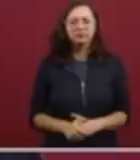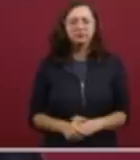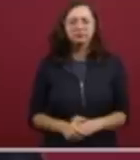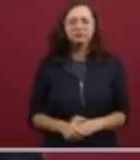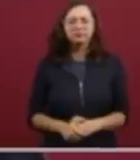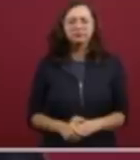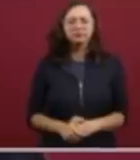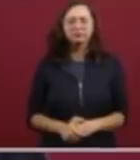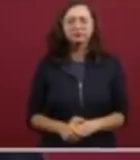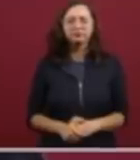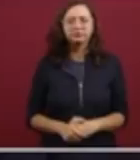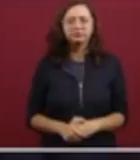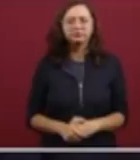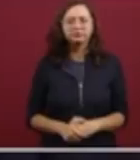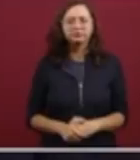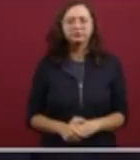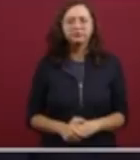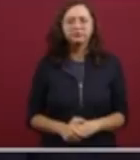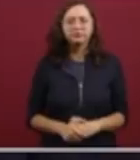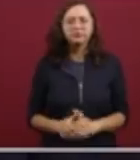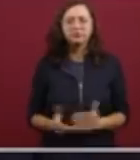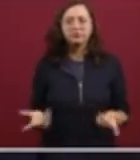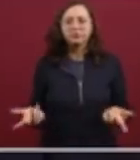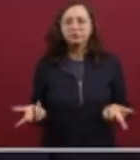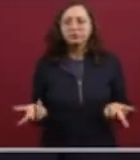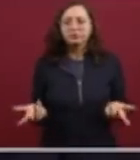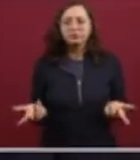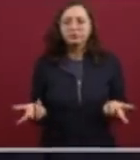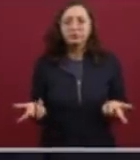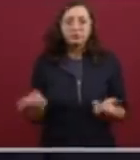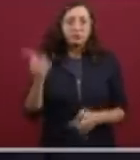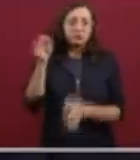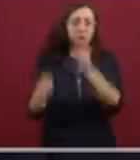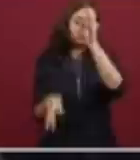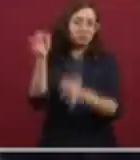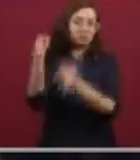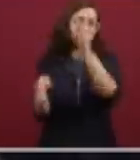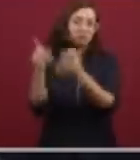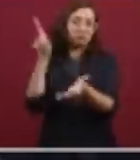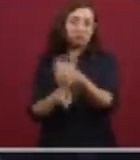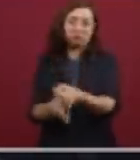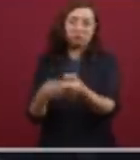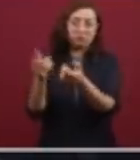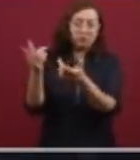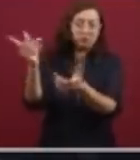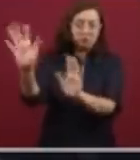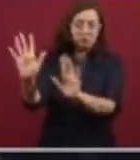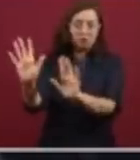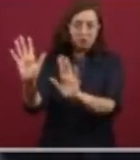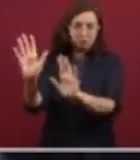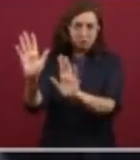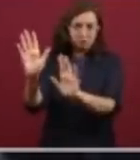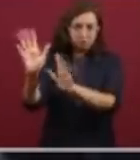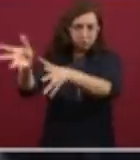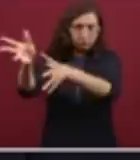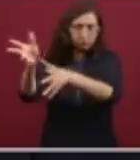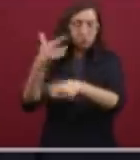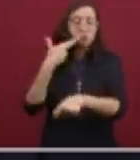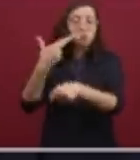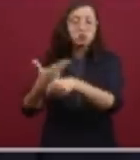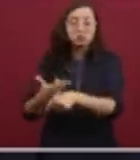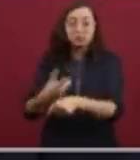que están ventilando sus asuntos en tribunales, así de